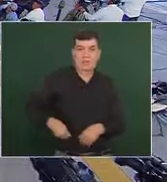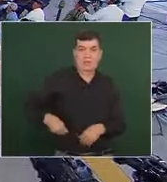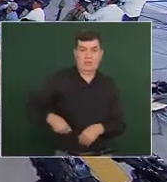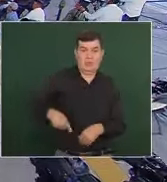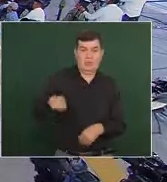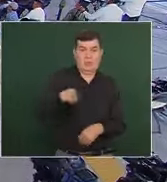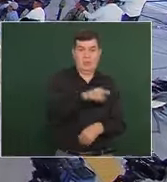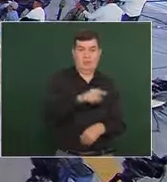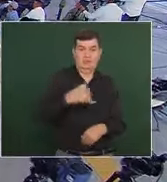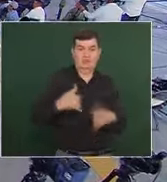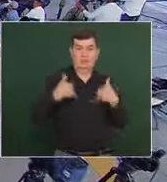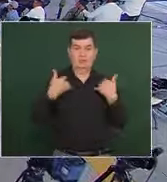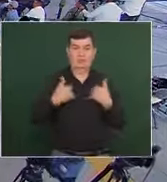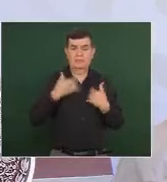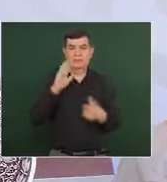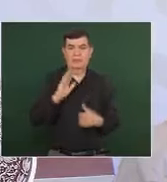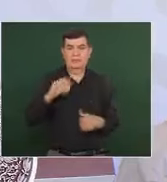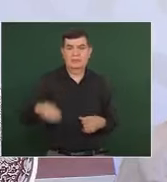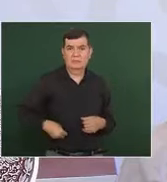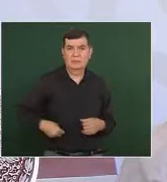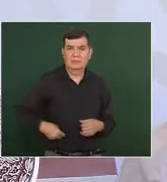jóvenes.